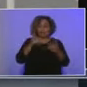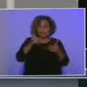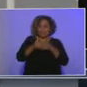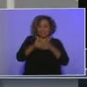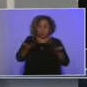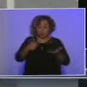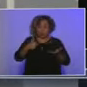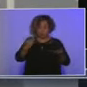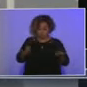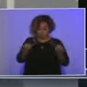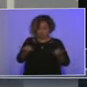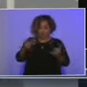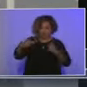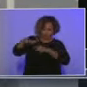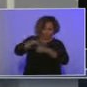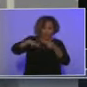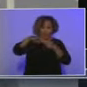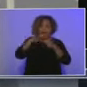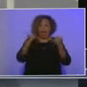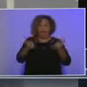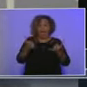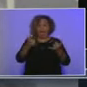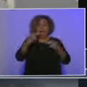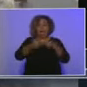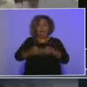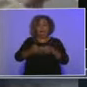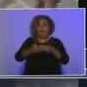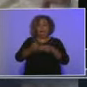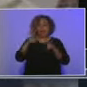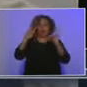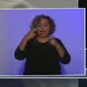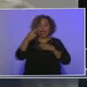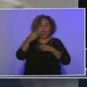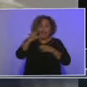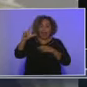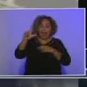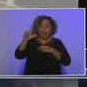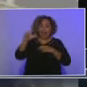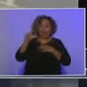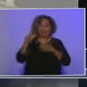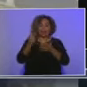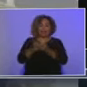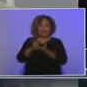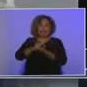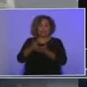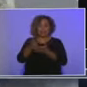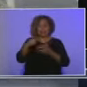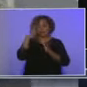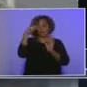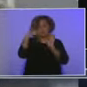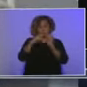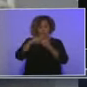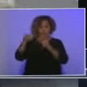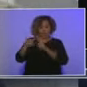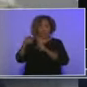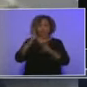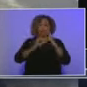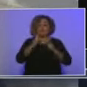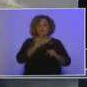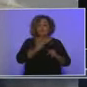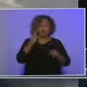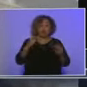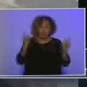nos encontramos. Precisamente donde estamos, esto se conoce como Hell's Kitchen. Aquí hay aproximadamente 2.000 restaurantes, muy pequeñitos, pero